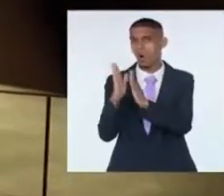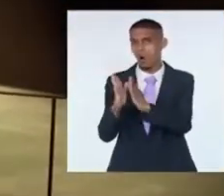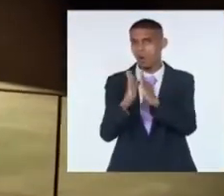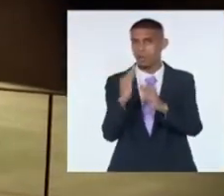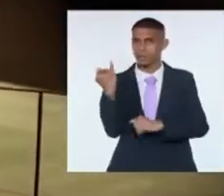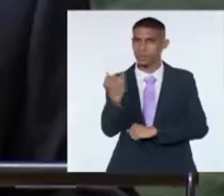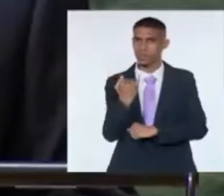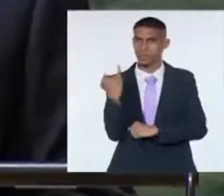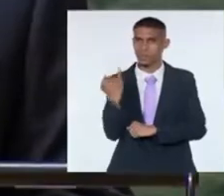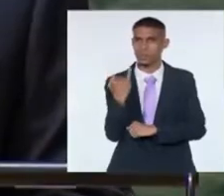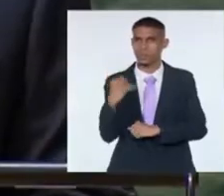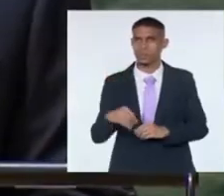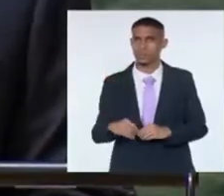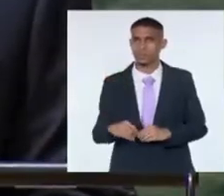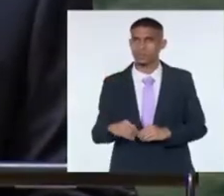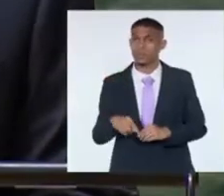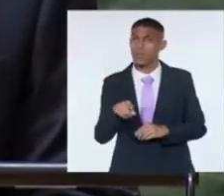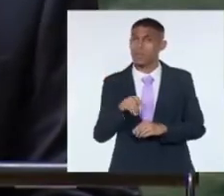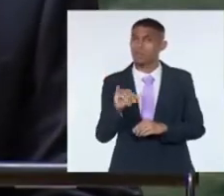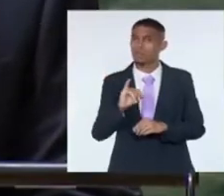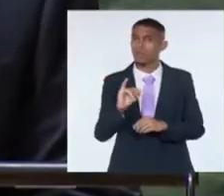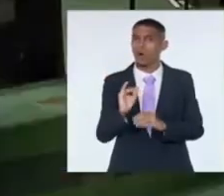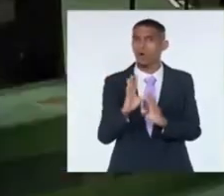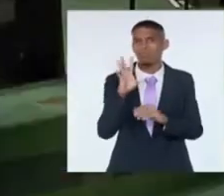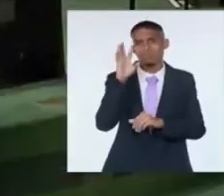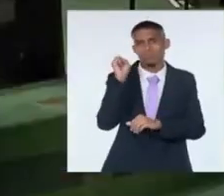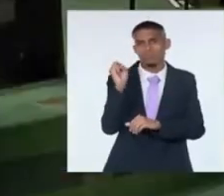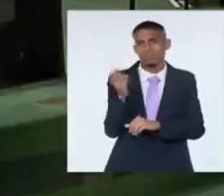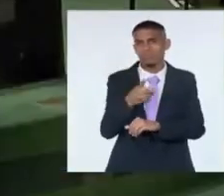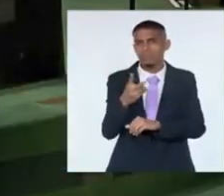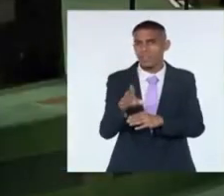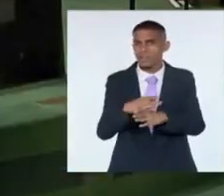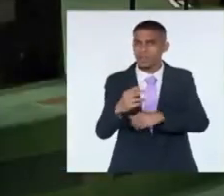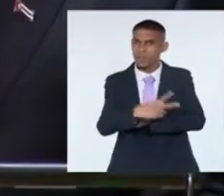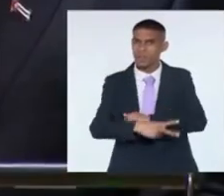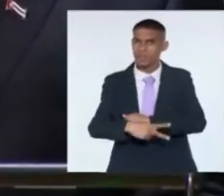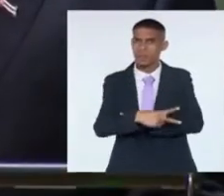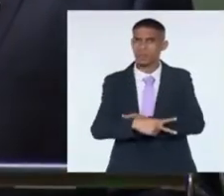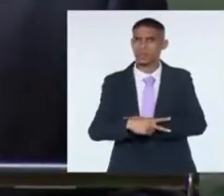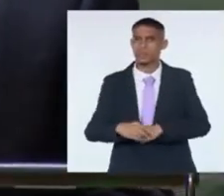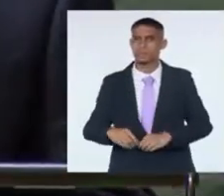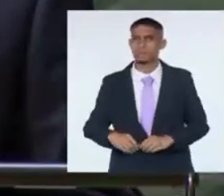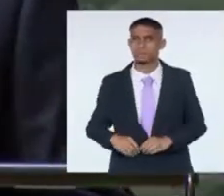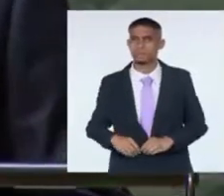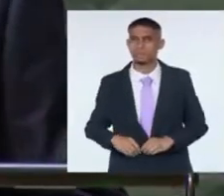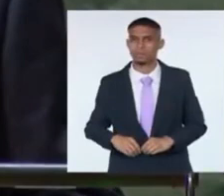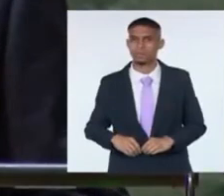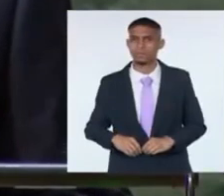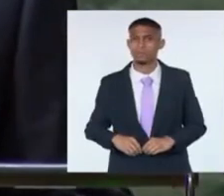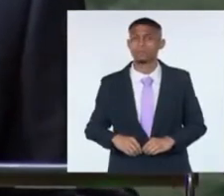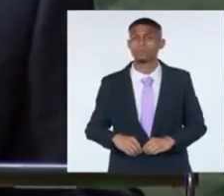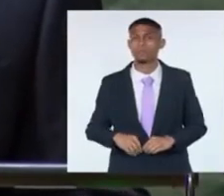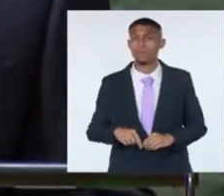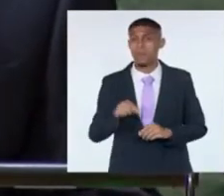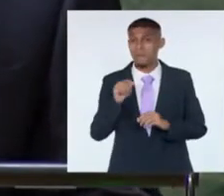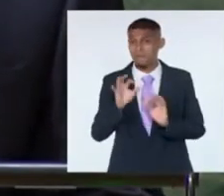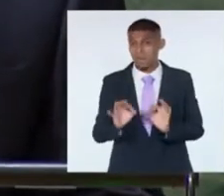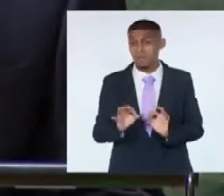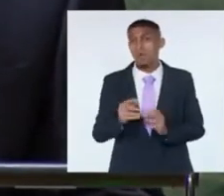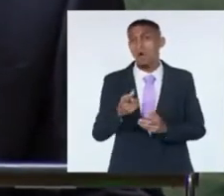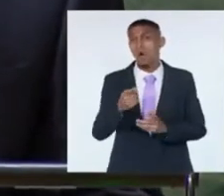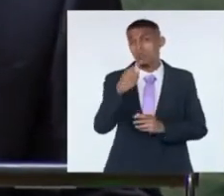además excluyente expresó es irracional injusto e insostenible para el planeta en pleno Siglo 21